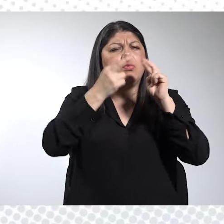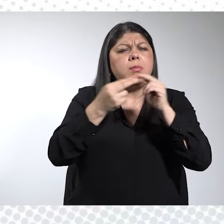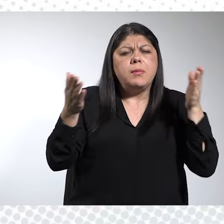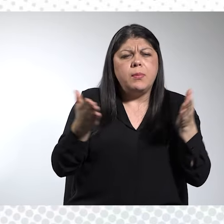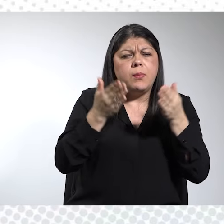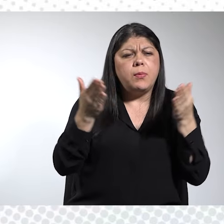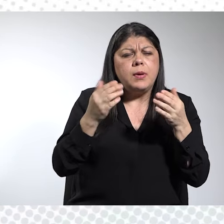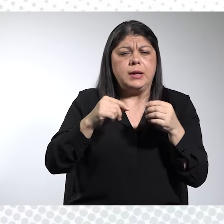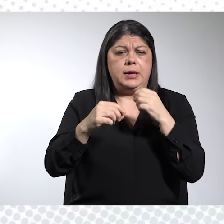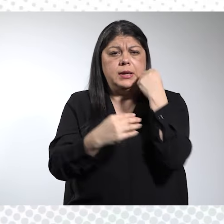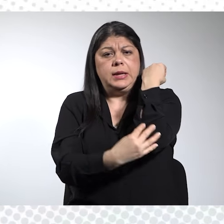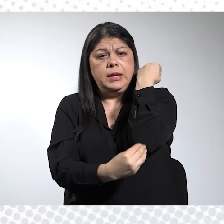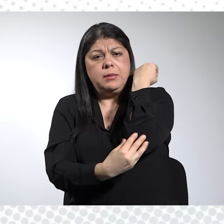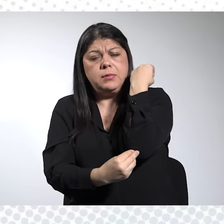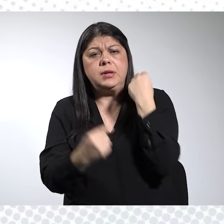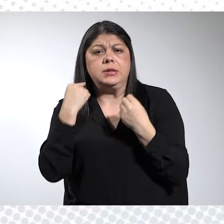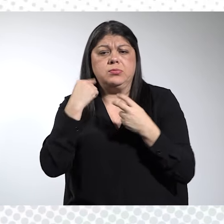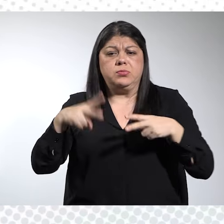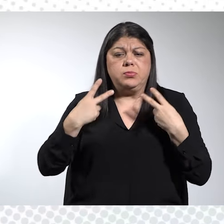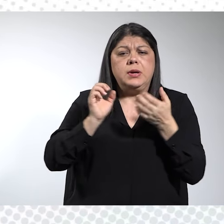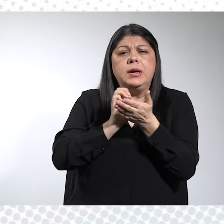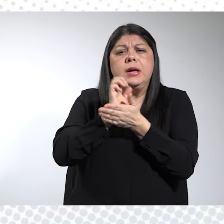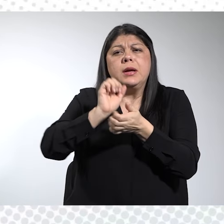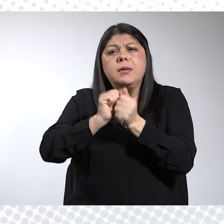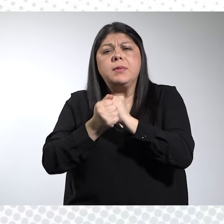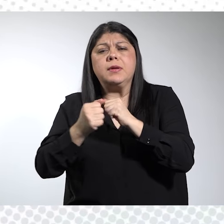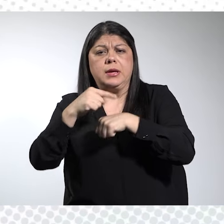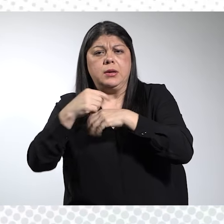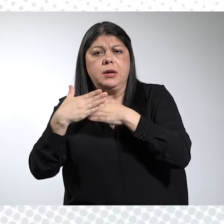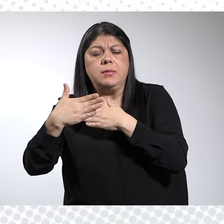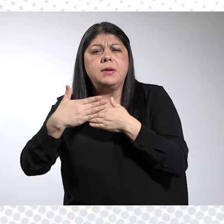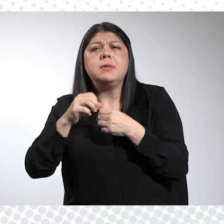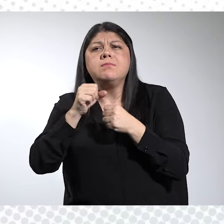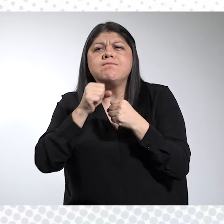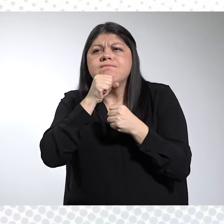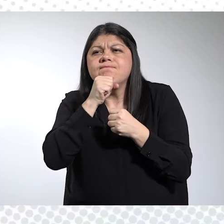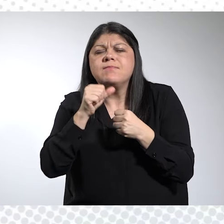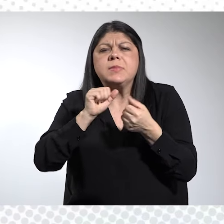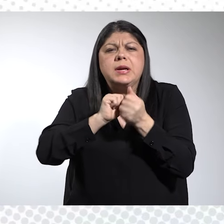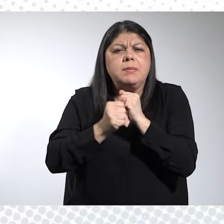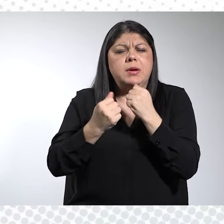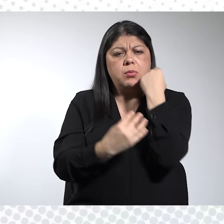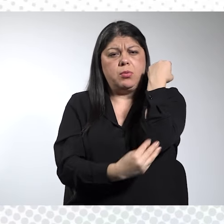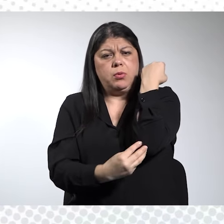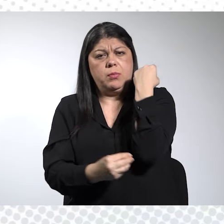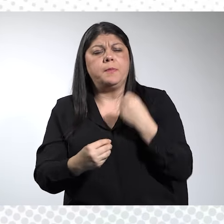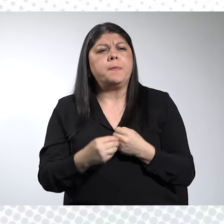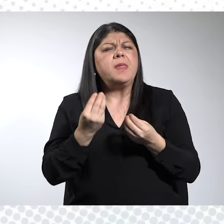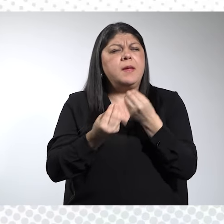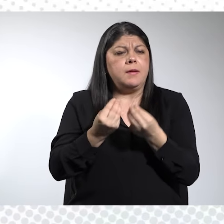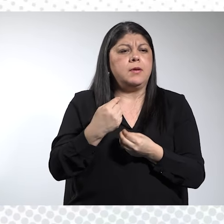impulsará para evitar que el encarecimiento convierta la vejez en una etapa de pobreza? Bueno, como redactor de la Política